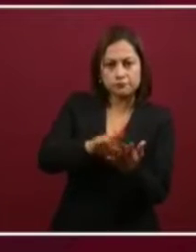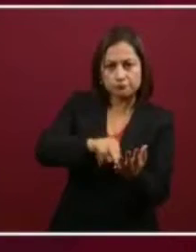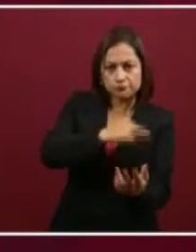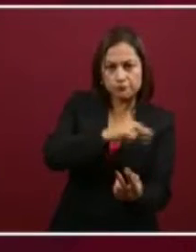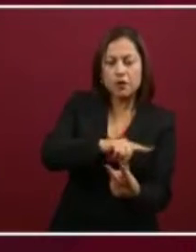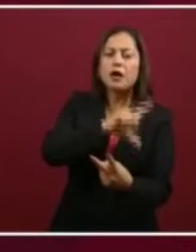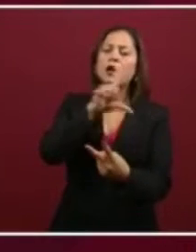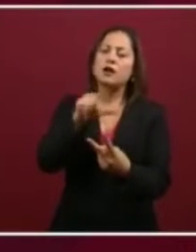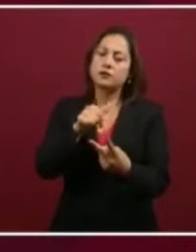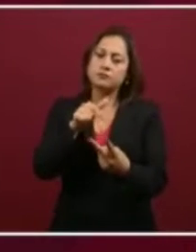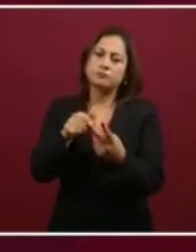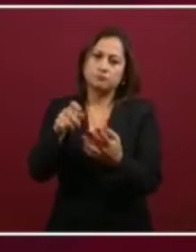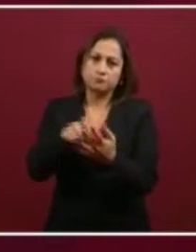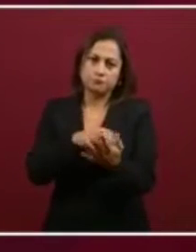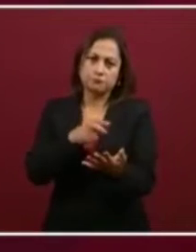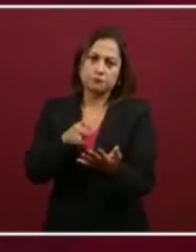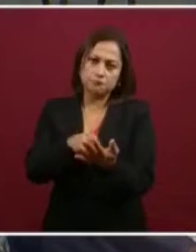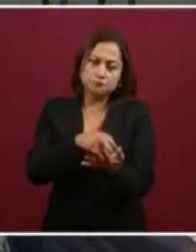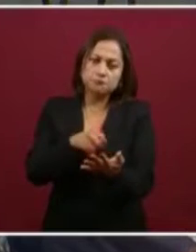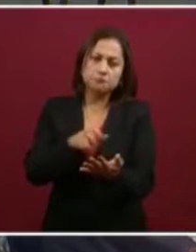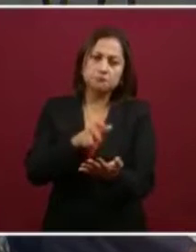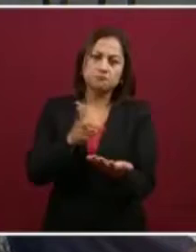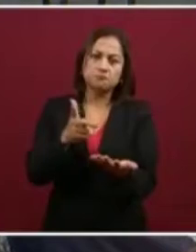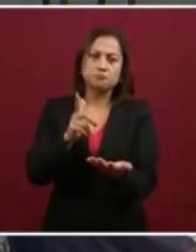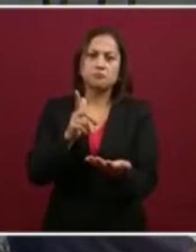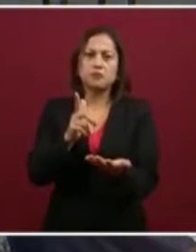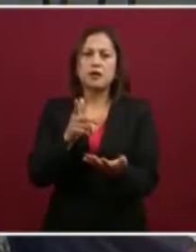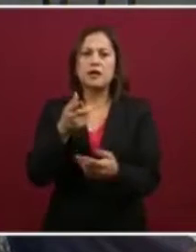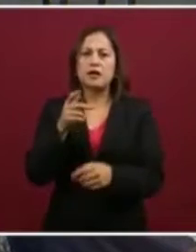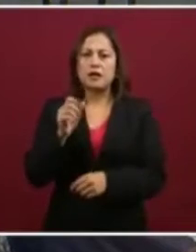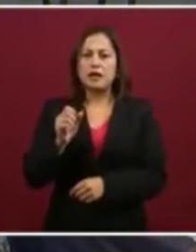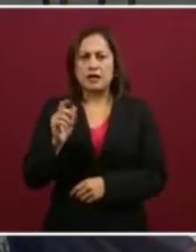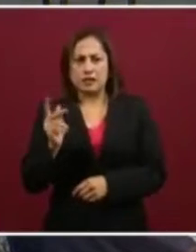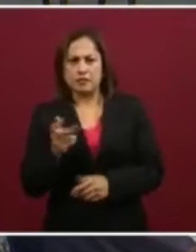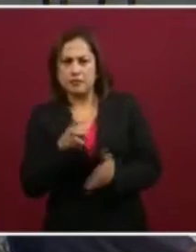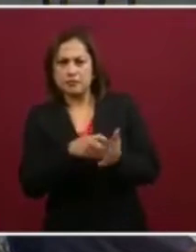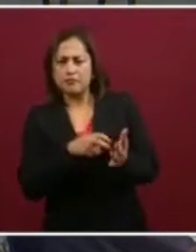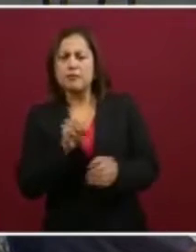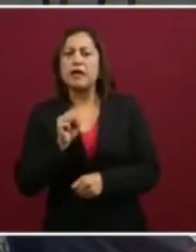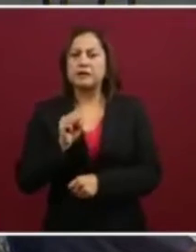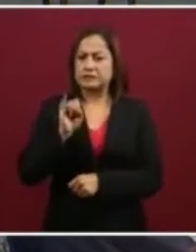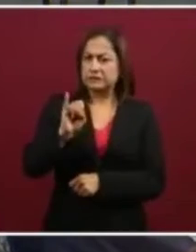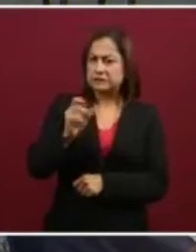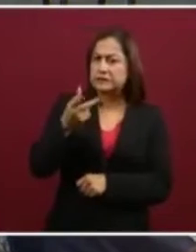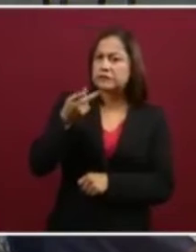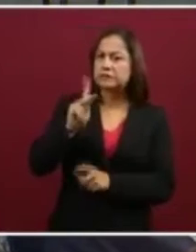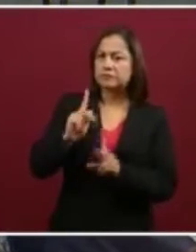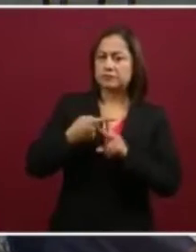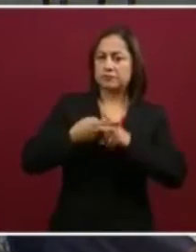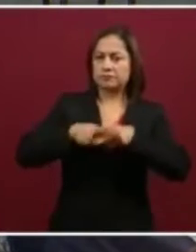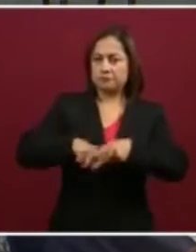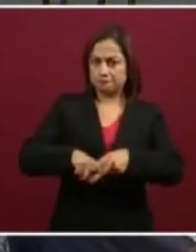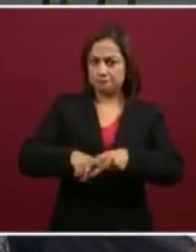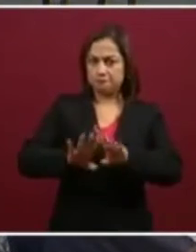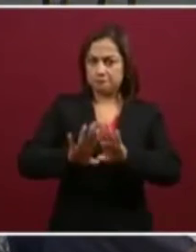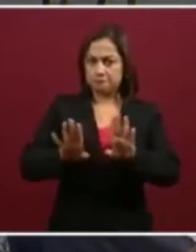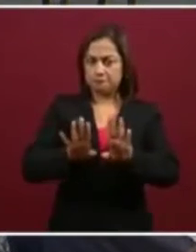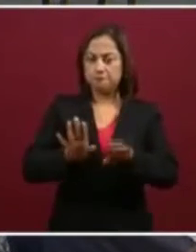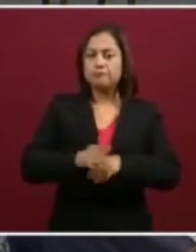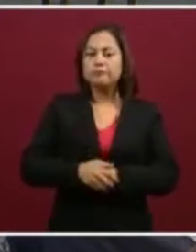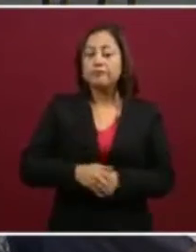Pero tendría que ser toda una reforma, ¿no? Sí, pero vamos a iniciar. Es más, ni